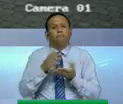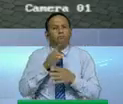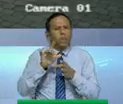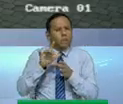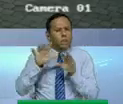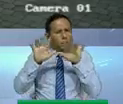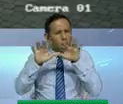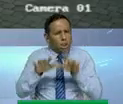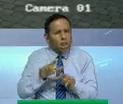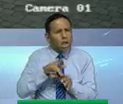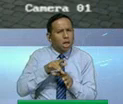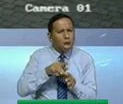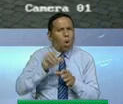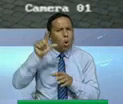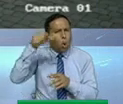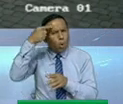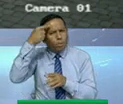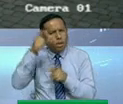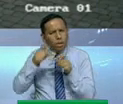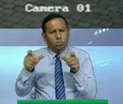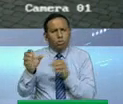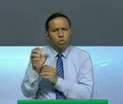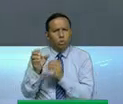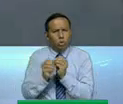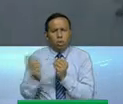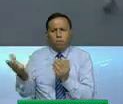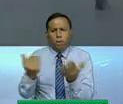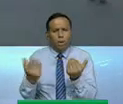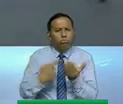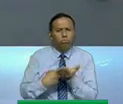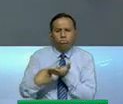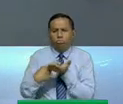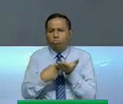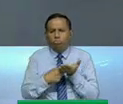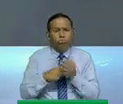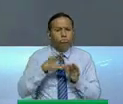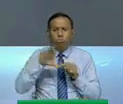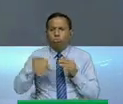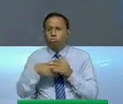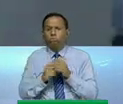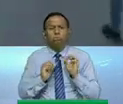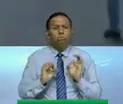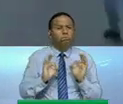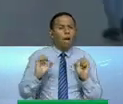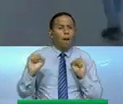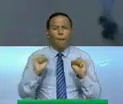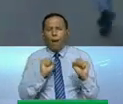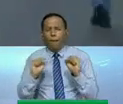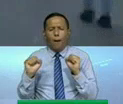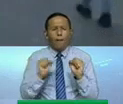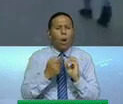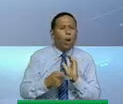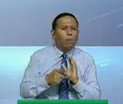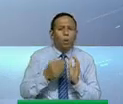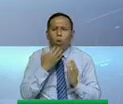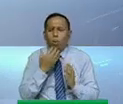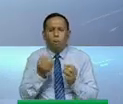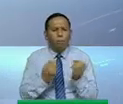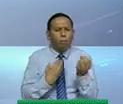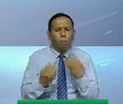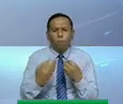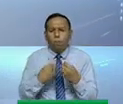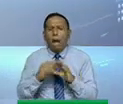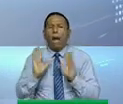para constatar cuál es el estado de todo lo referente a este movimiento telúrico, y solo se precisó que existe una